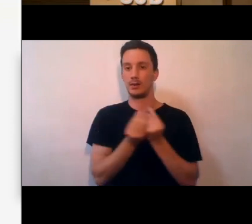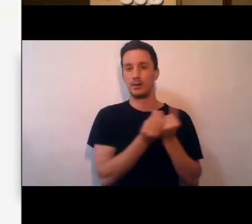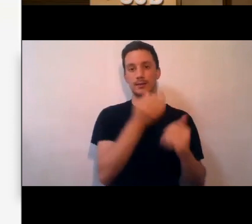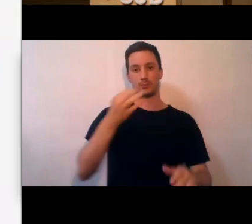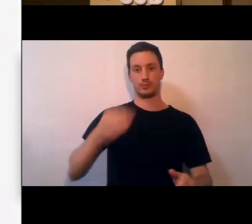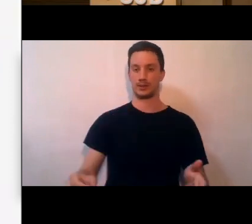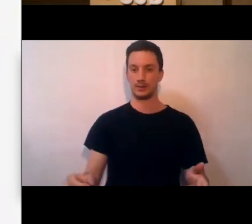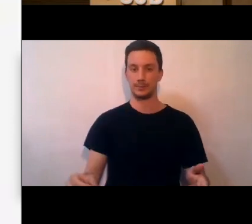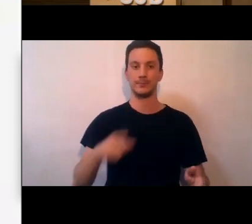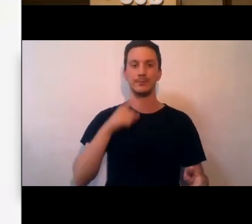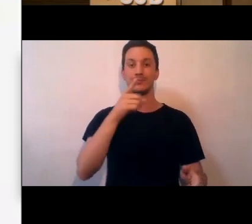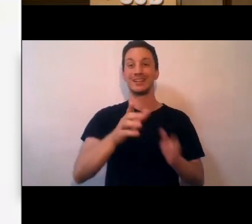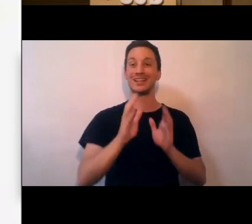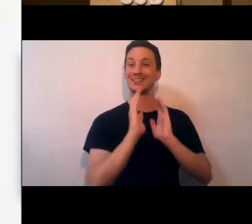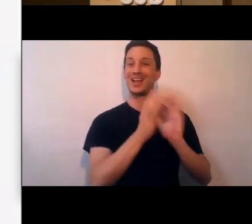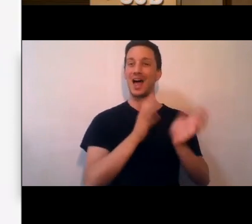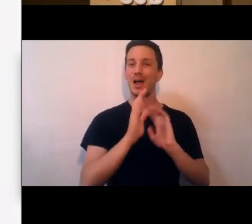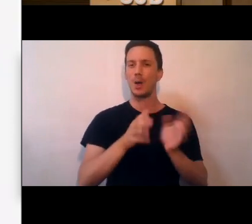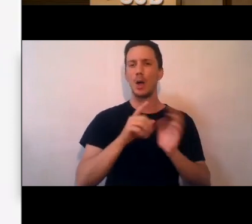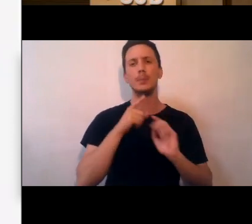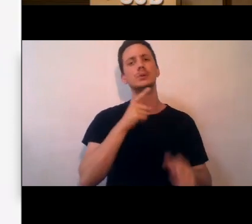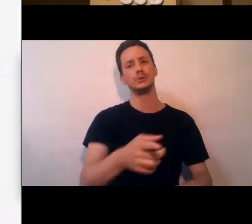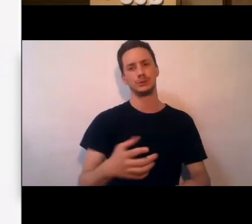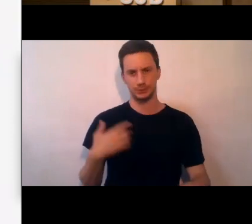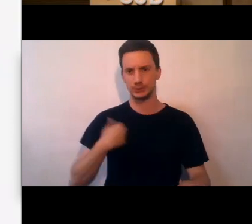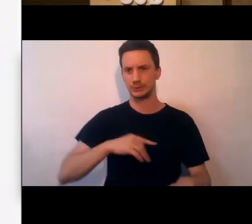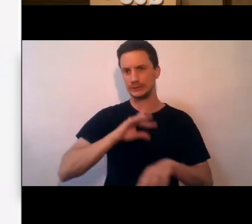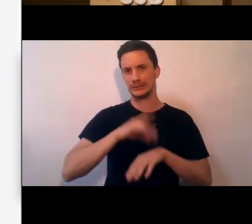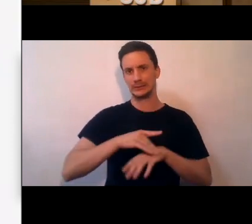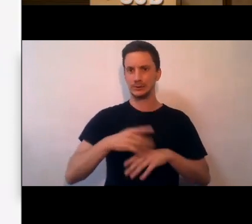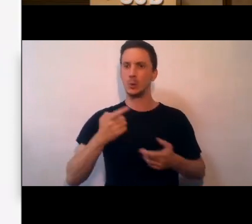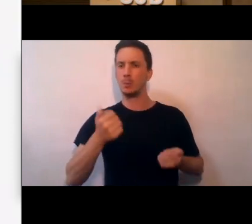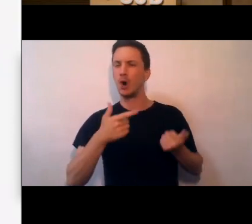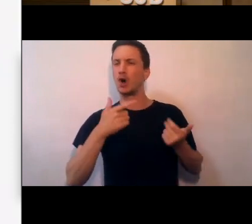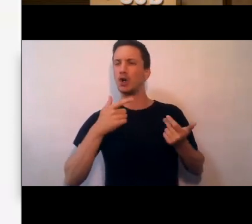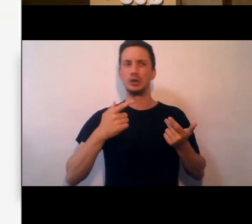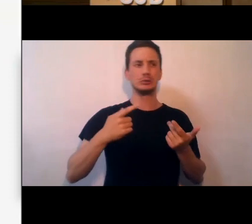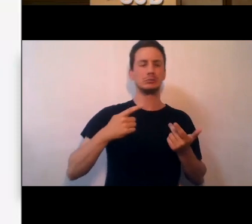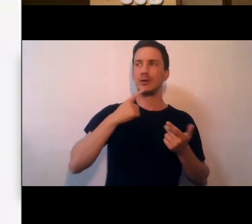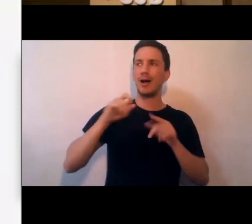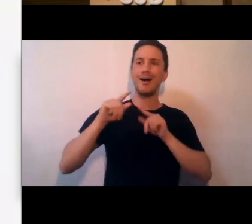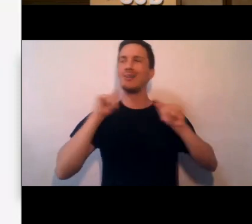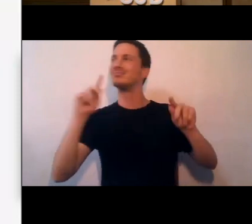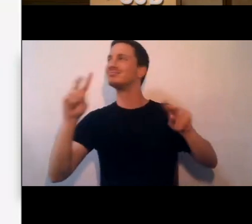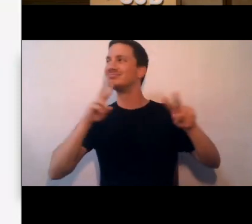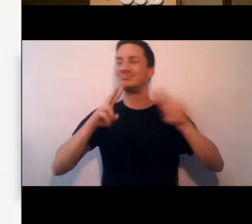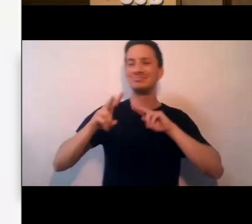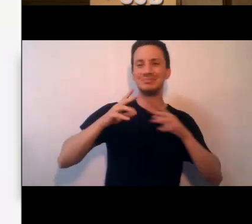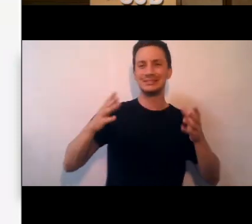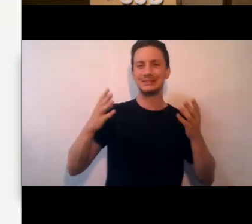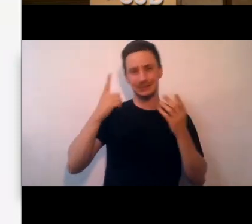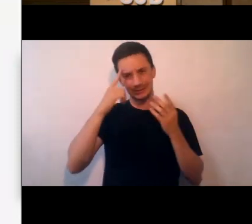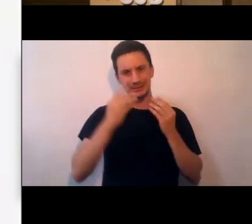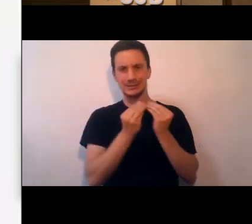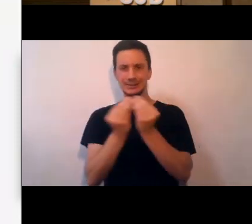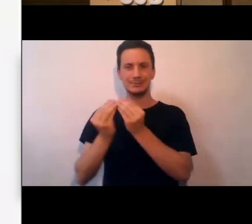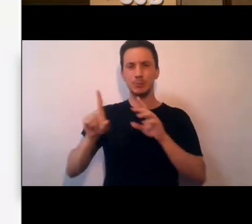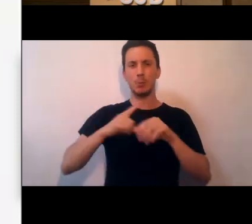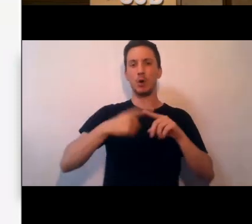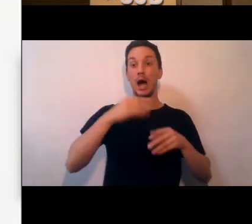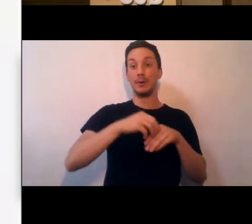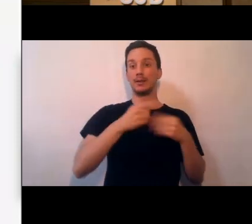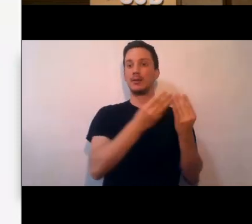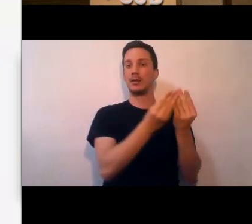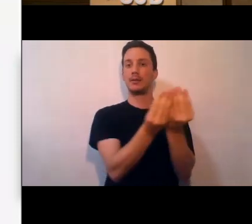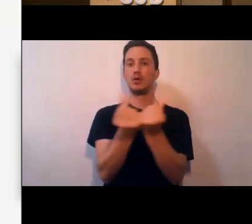tratamiento es controvertido, pues porque es una enfermedad que se cura sola y porque la mayoría de los tratamientos pues, son dolorosos porque tienes que sacar